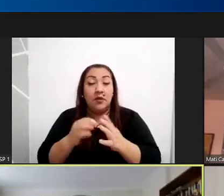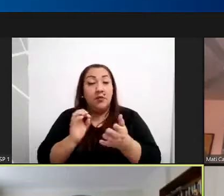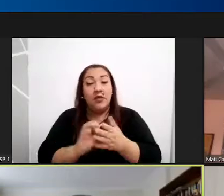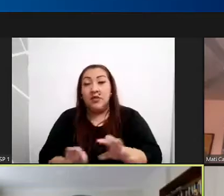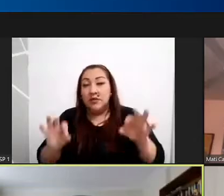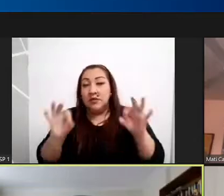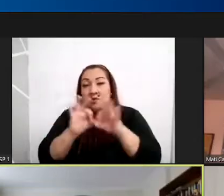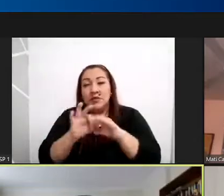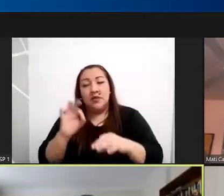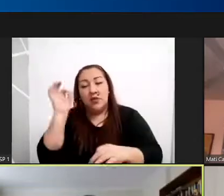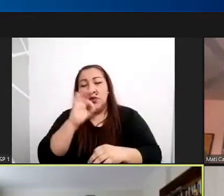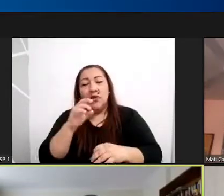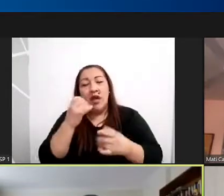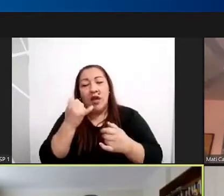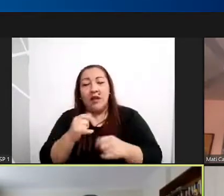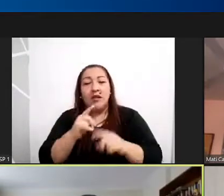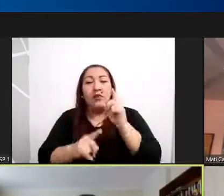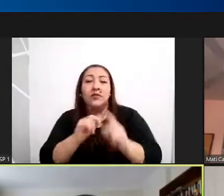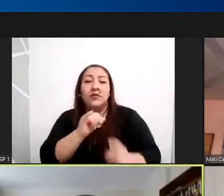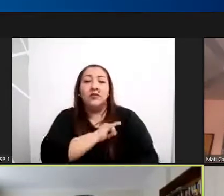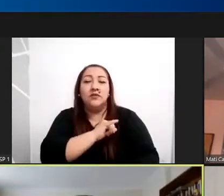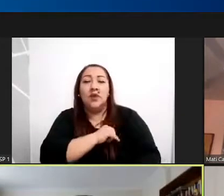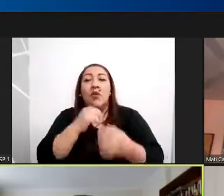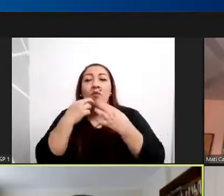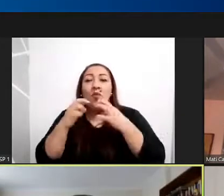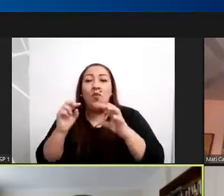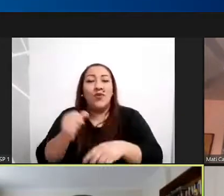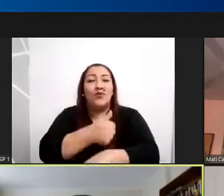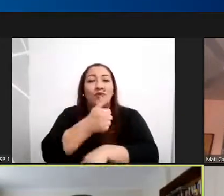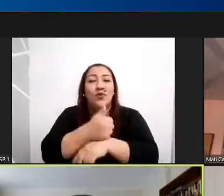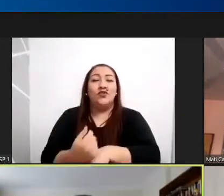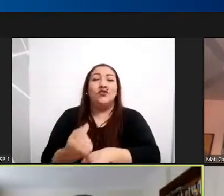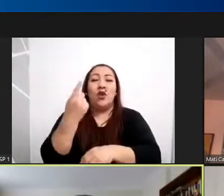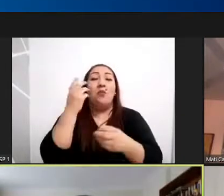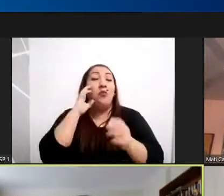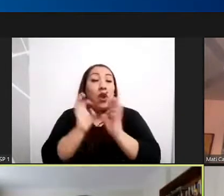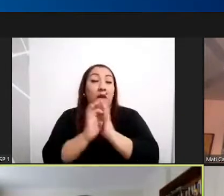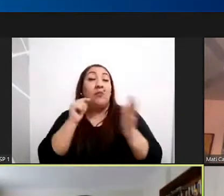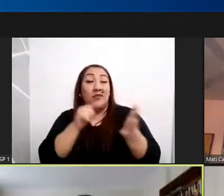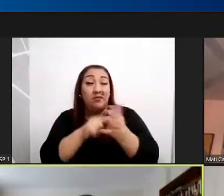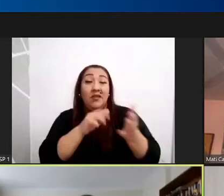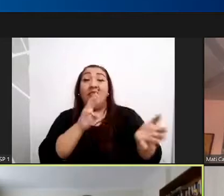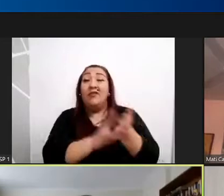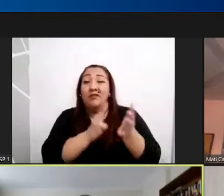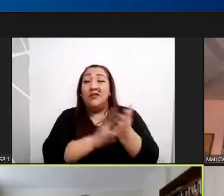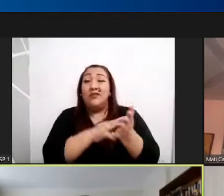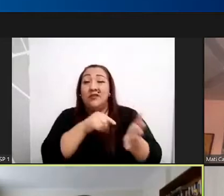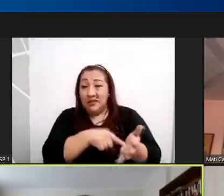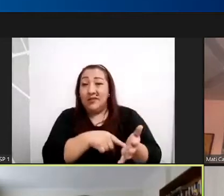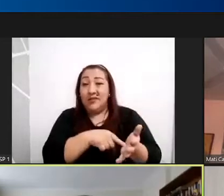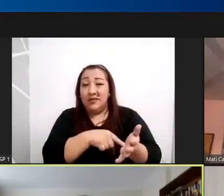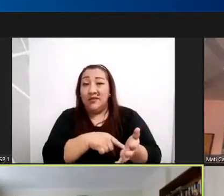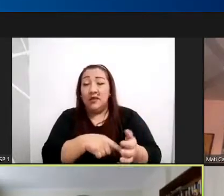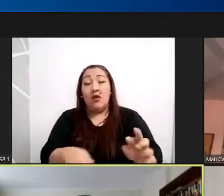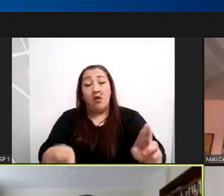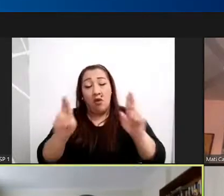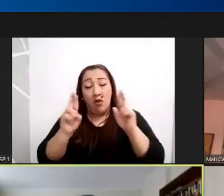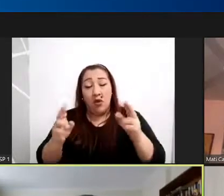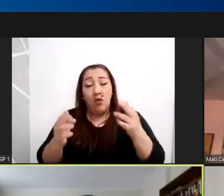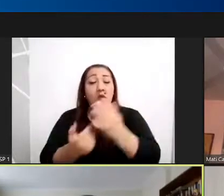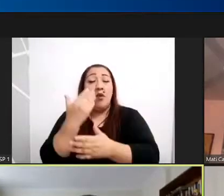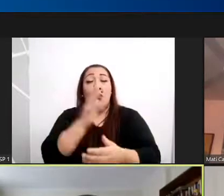que nunca que existan instituciones públicas autónomas como la Defensoría del Pueblo. Y esperemos que el nuevo gobierno, el